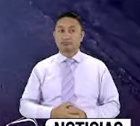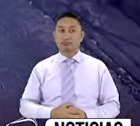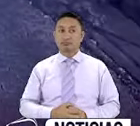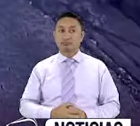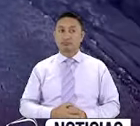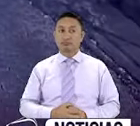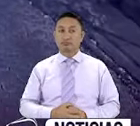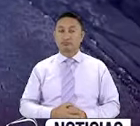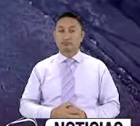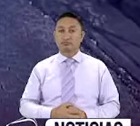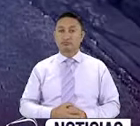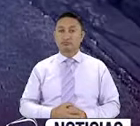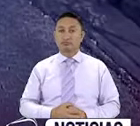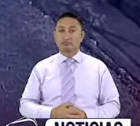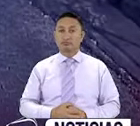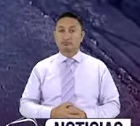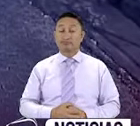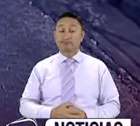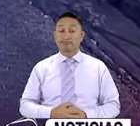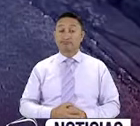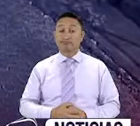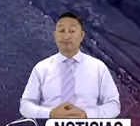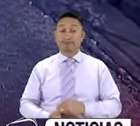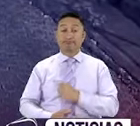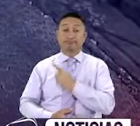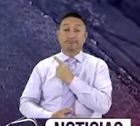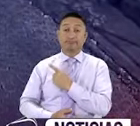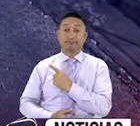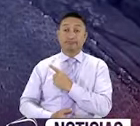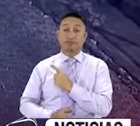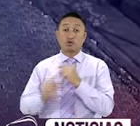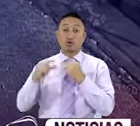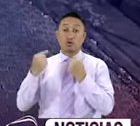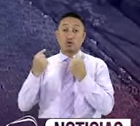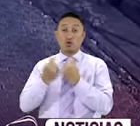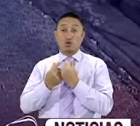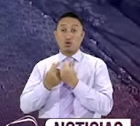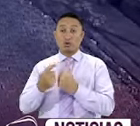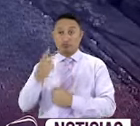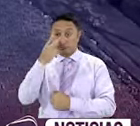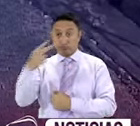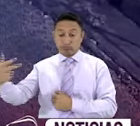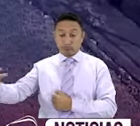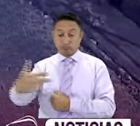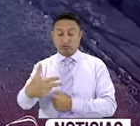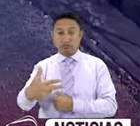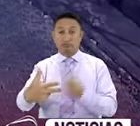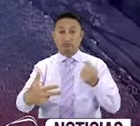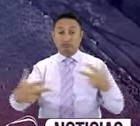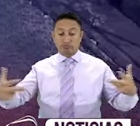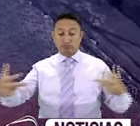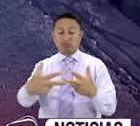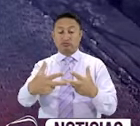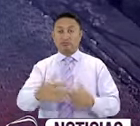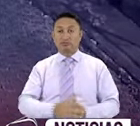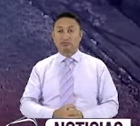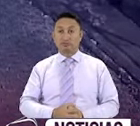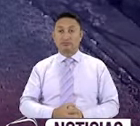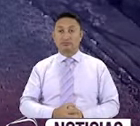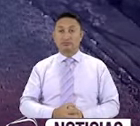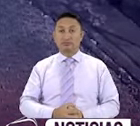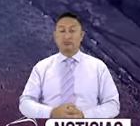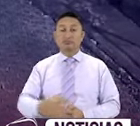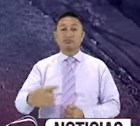En Danda, así actúa la delincuencia. Aquí, por ejemplo, se observa cómo cierran el paso a un vehículo tipo SUV y proceden tres